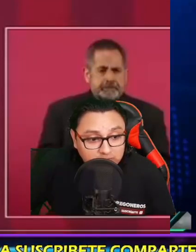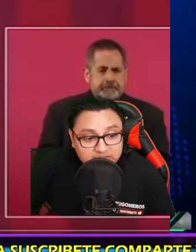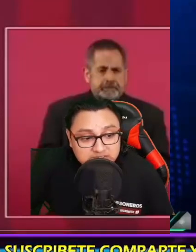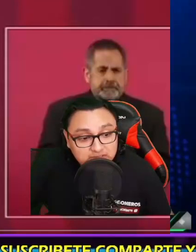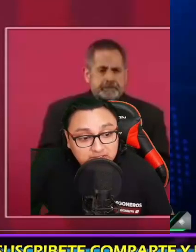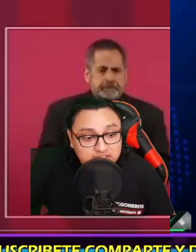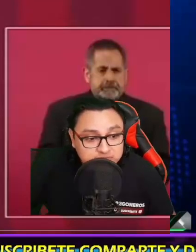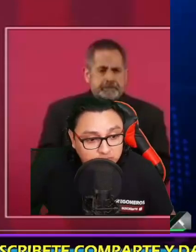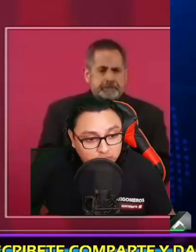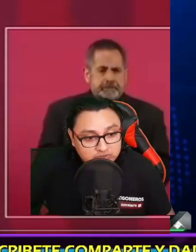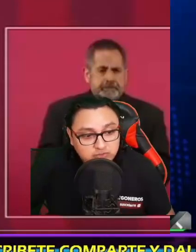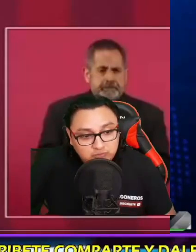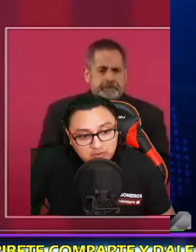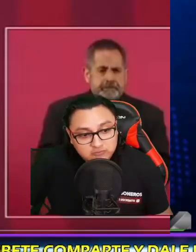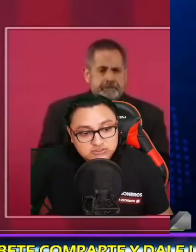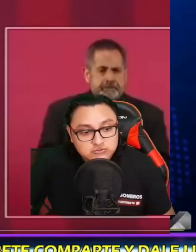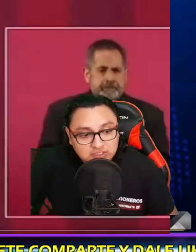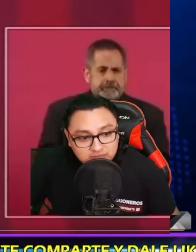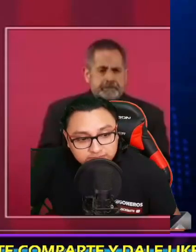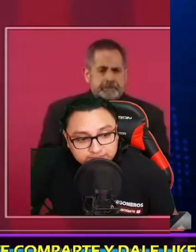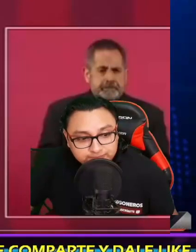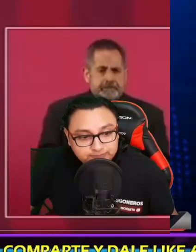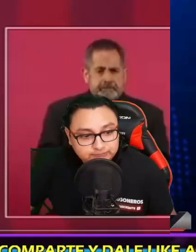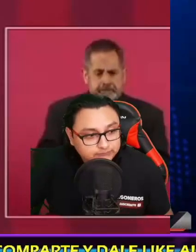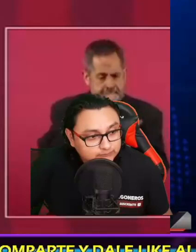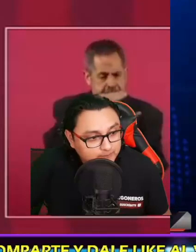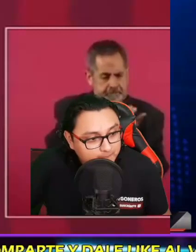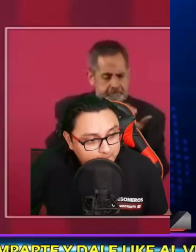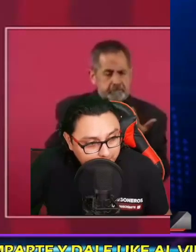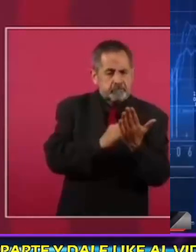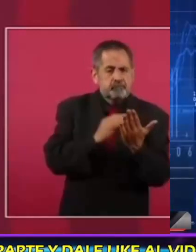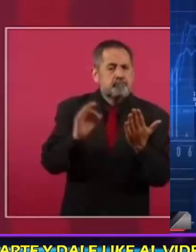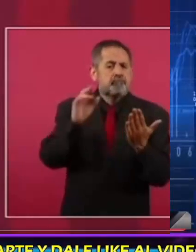comentó el presidente Andrés Manuel López Obrador. Vamos a escuchar. Mañana